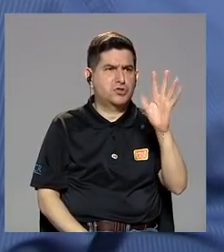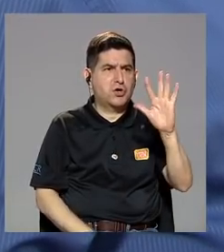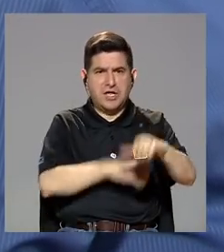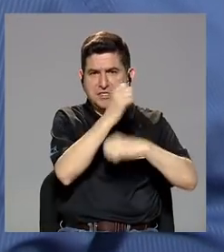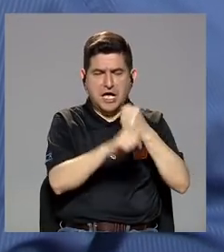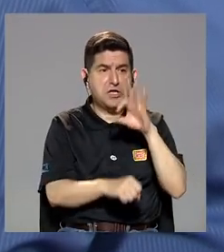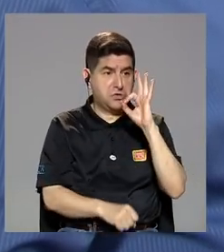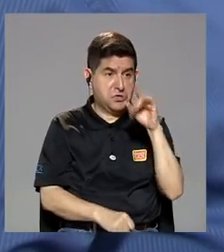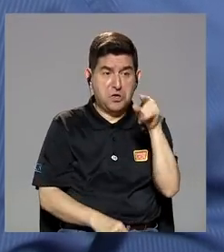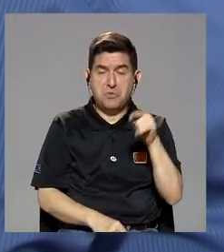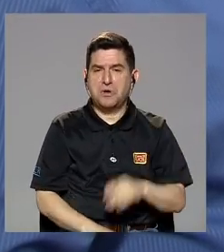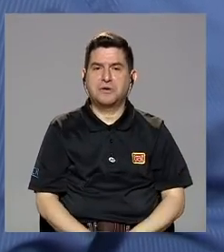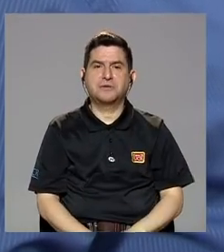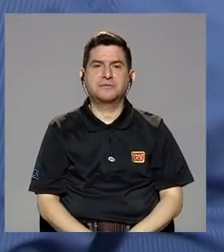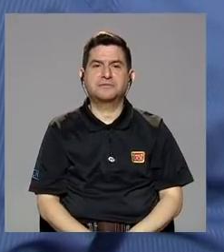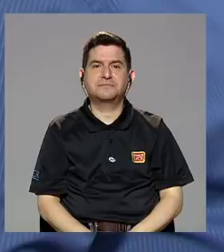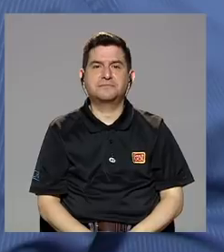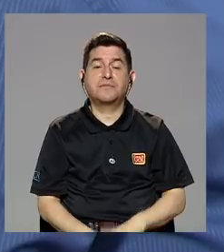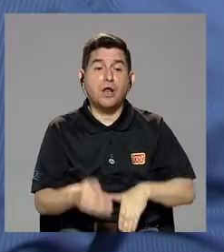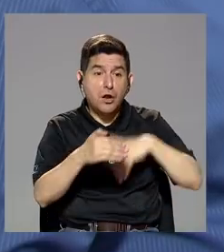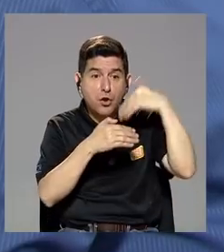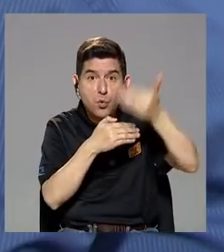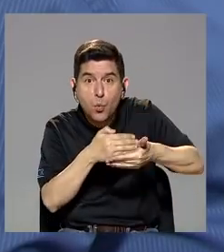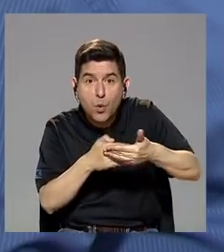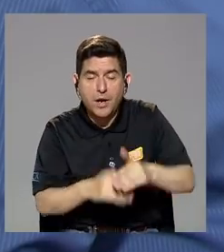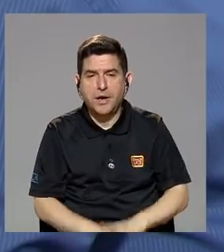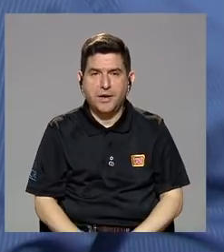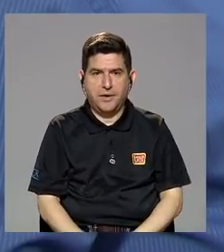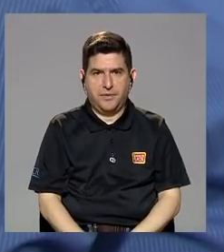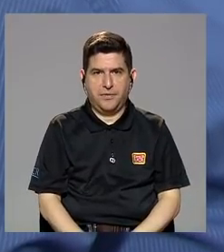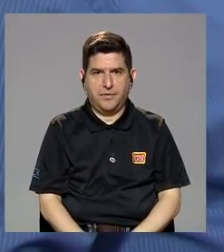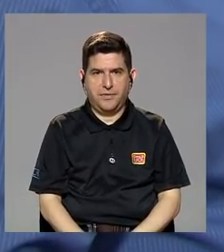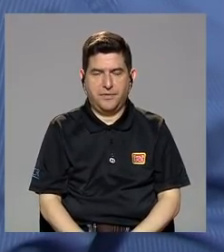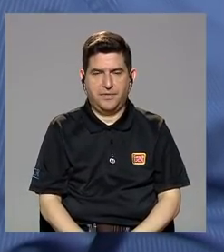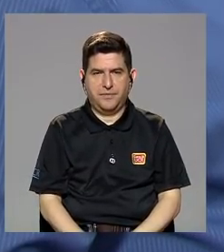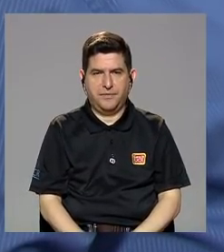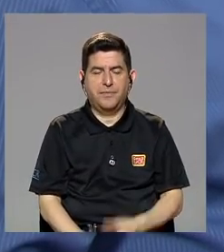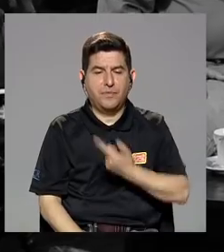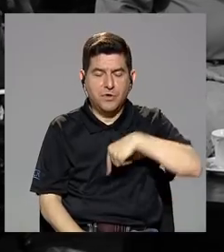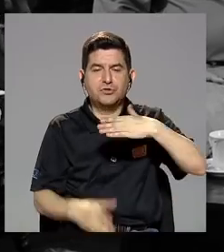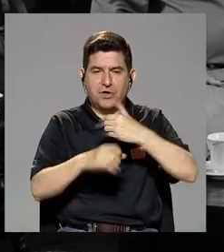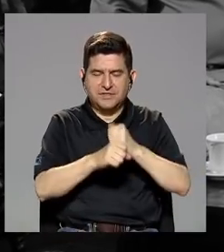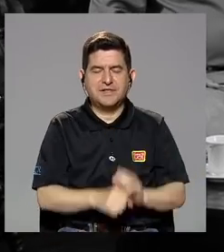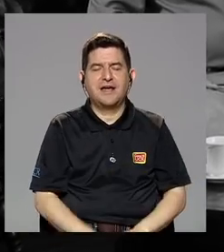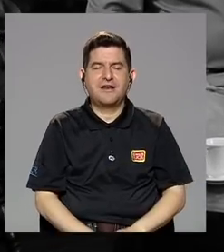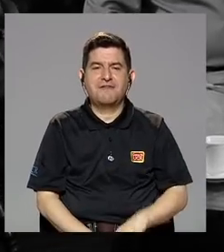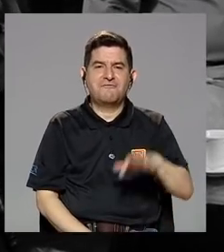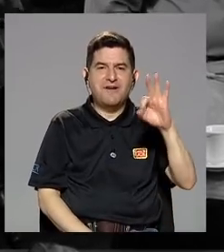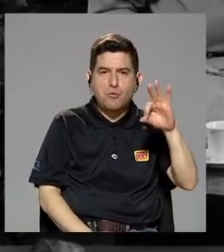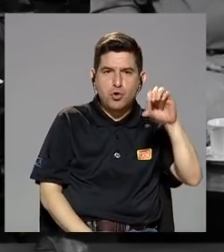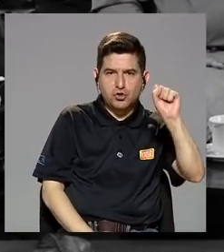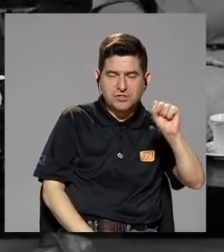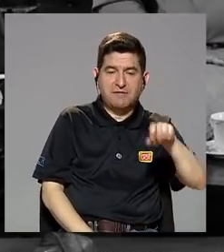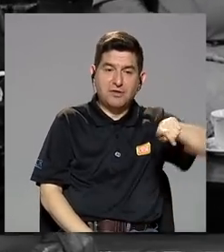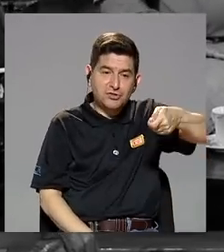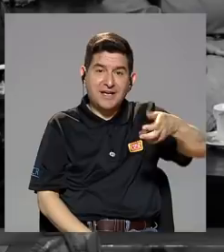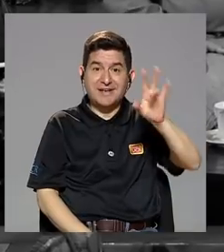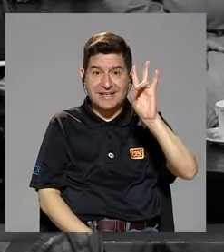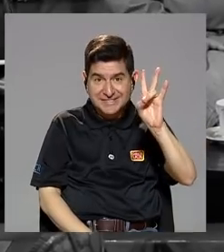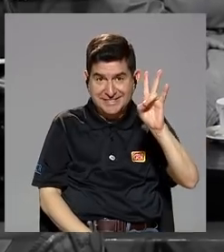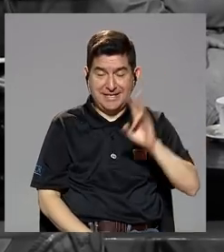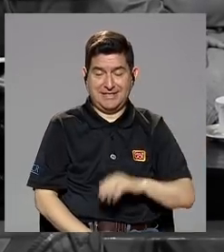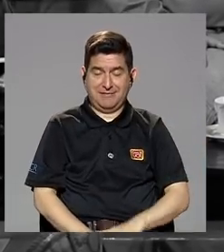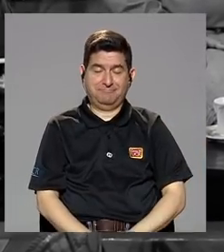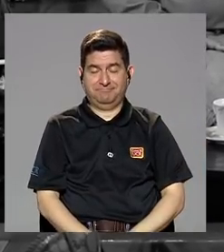ahí y después de eso es que me llaman que no hicimos fabulosos usados también en el 7 y el